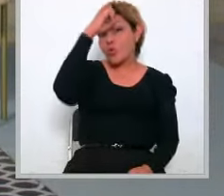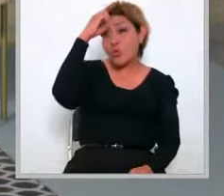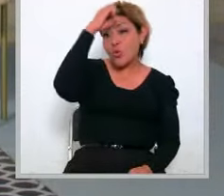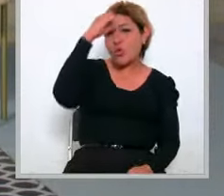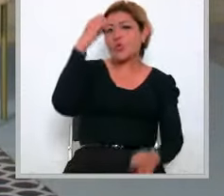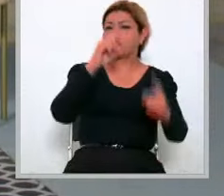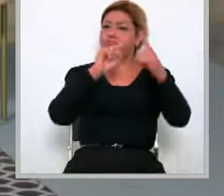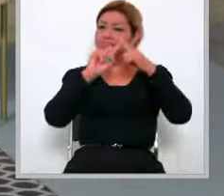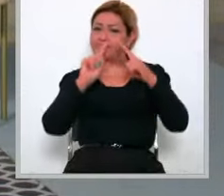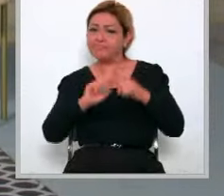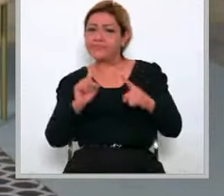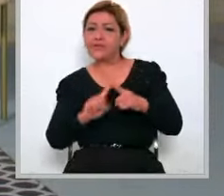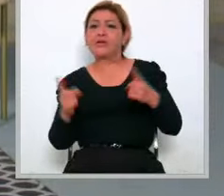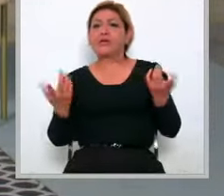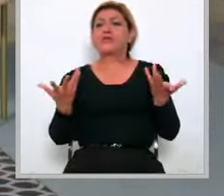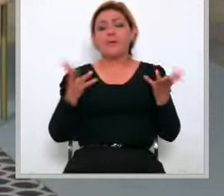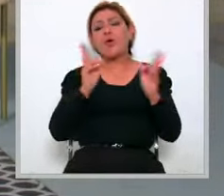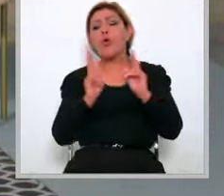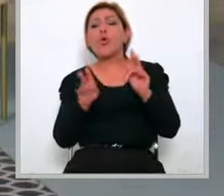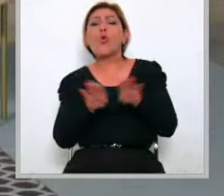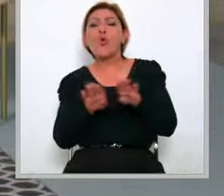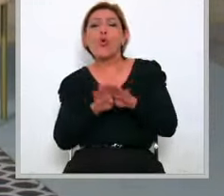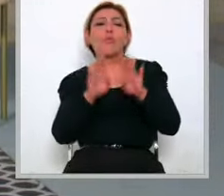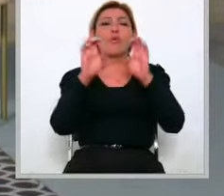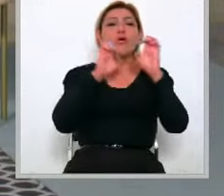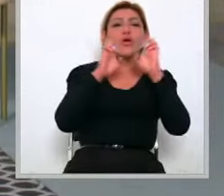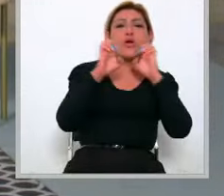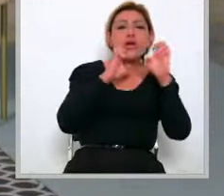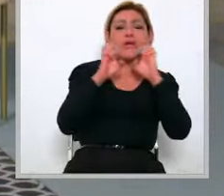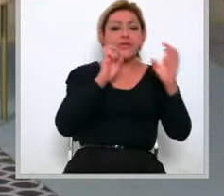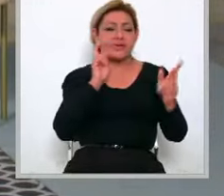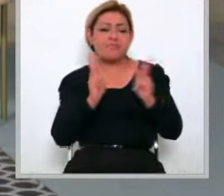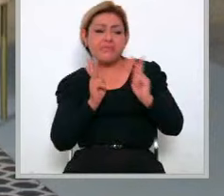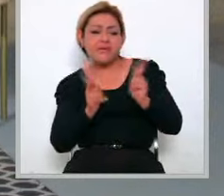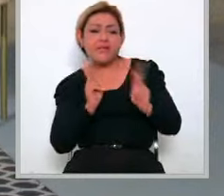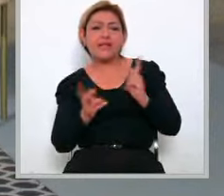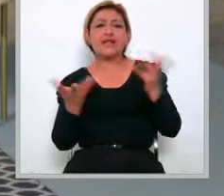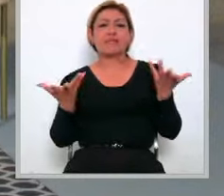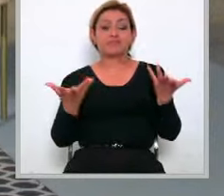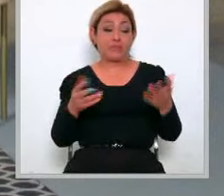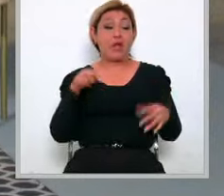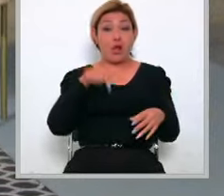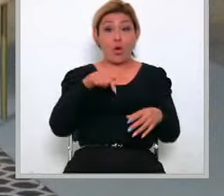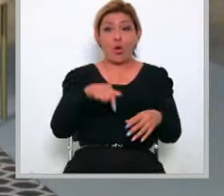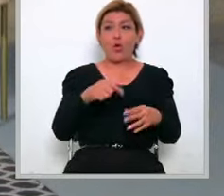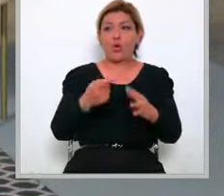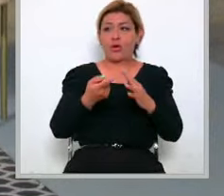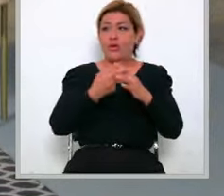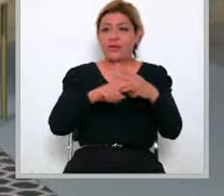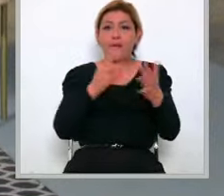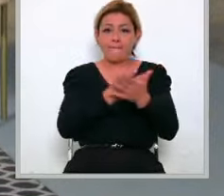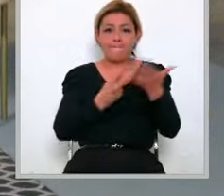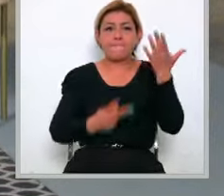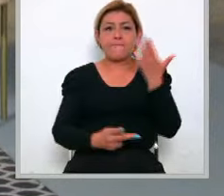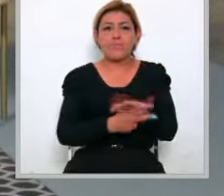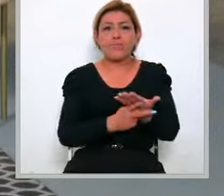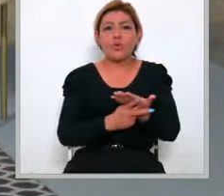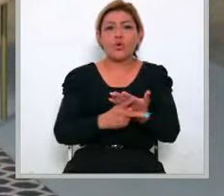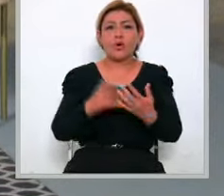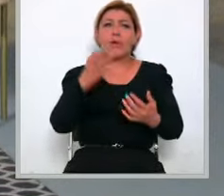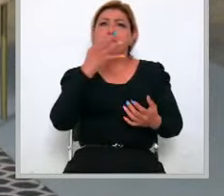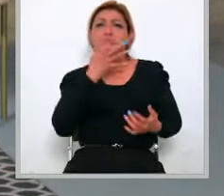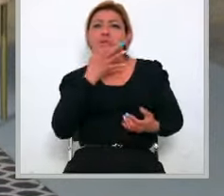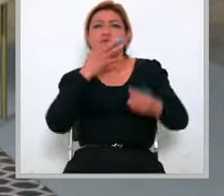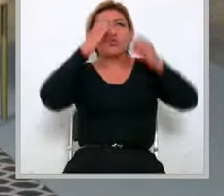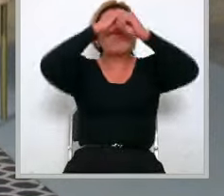de los diálogos que emplean. Por ejemplo, en ese sentido, ¿cómo impactan los programas de Minutos para Imaginar y de Guardianes de los Derechos en el bienestar de las niñas